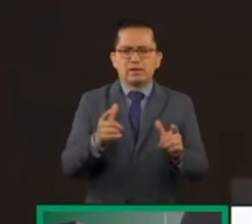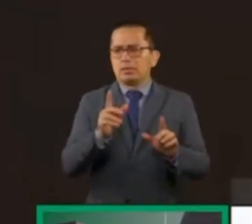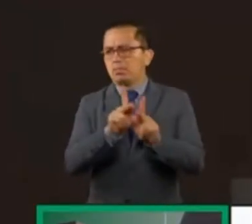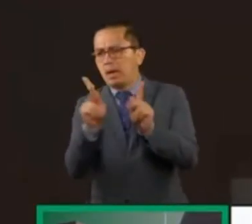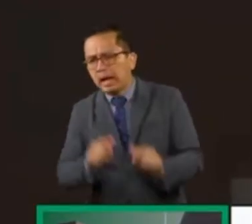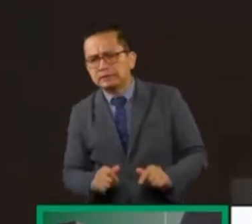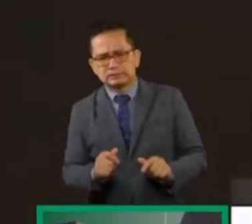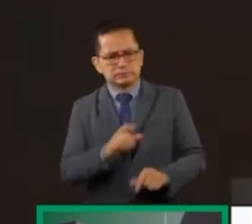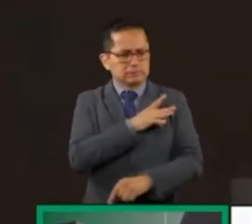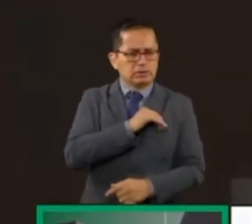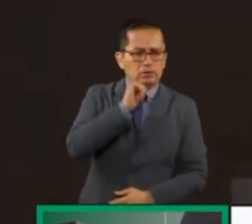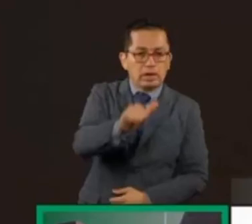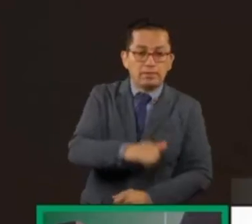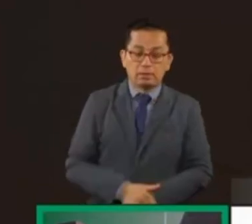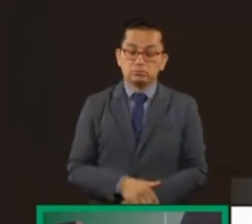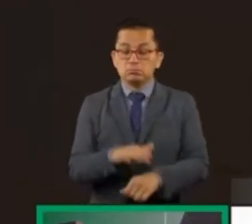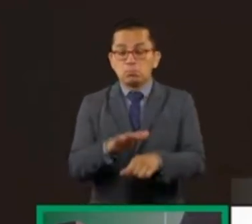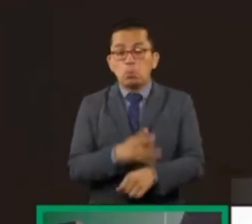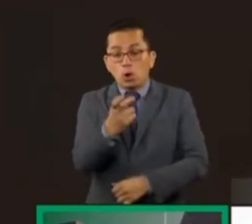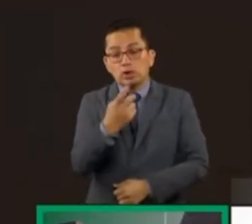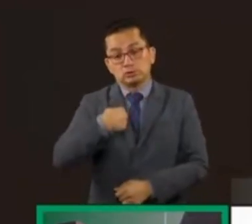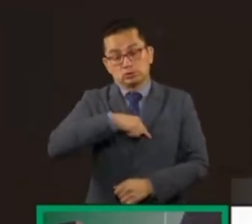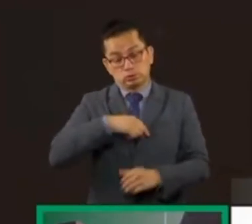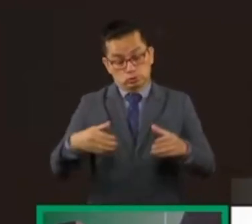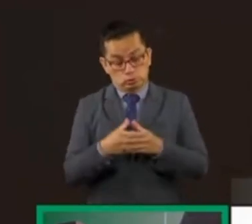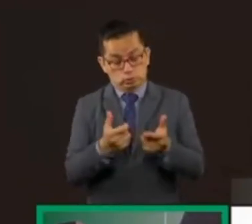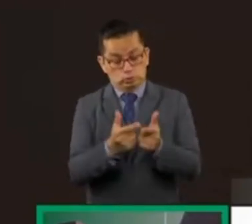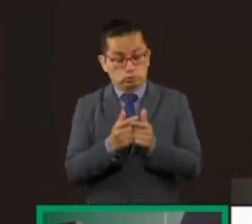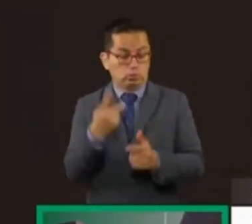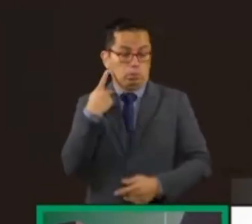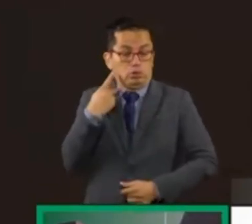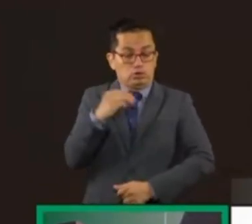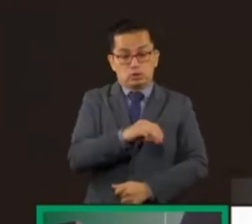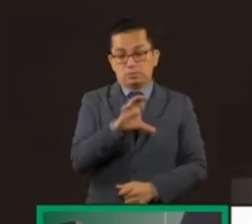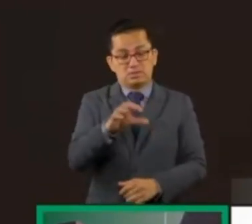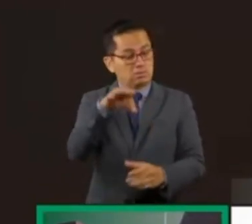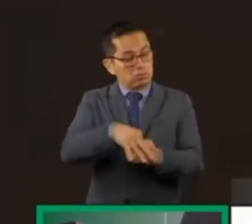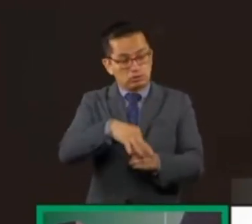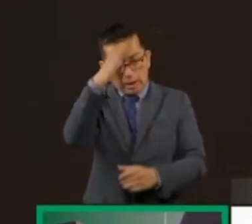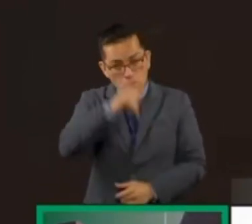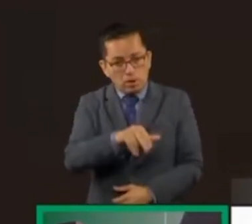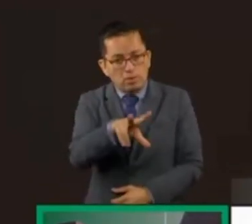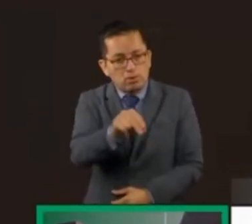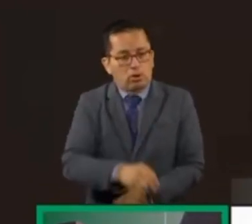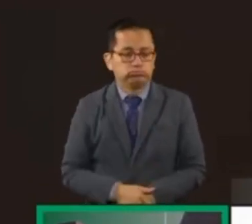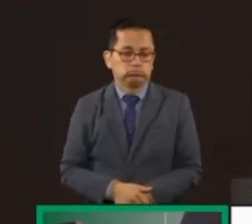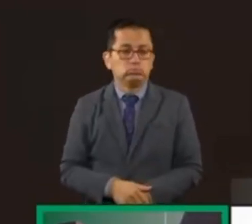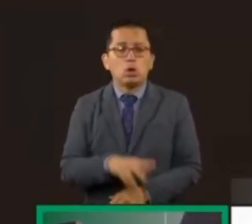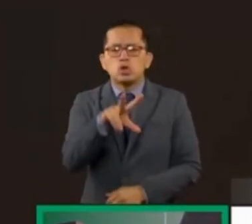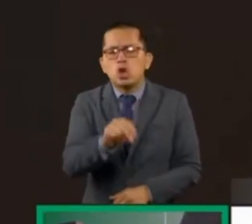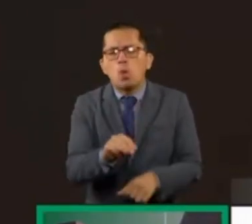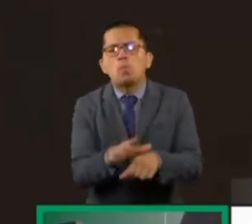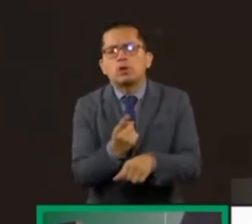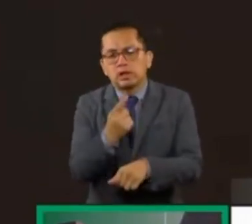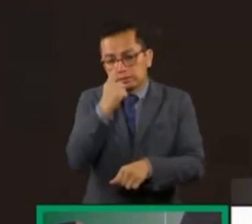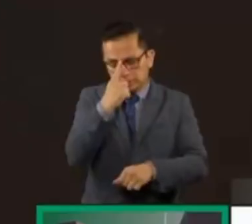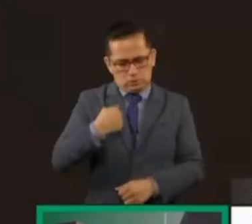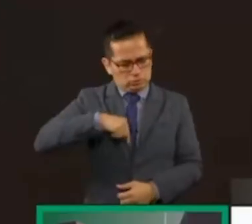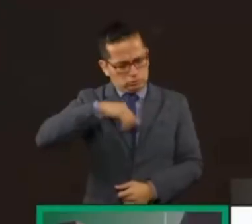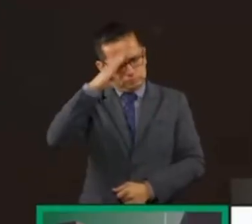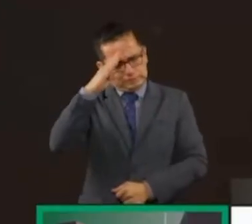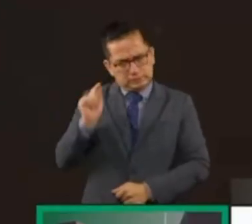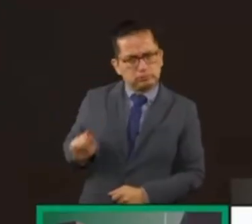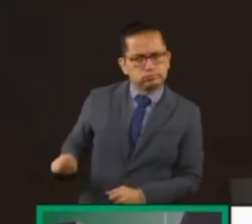en contra de esta reforma. Y lo hacemos pensando en la memoria de quienes ya no están, en la esperanza de quienes quieren vivir